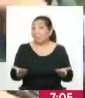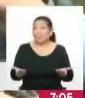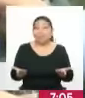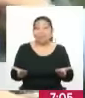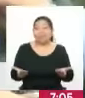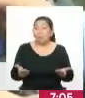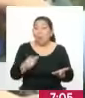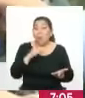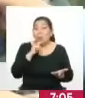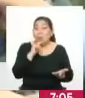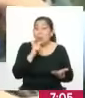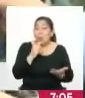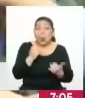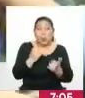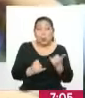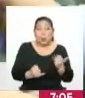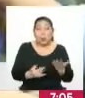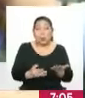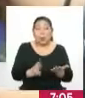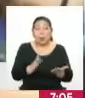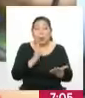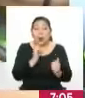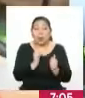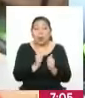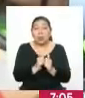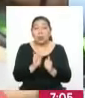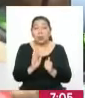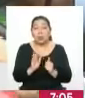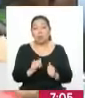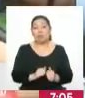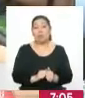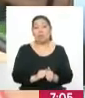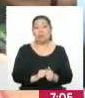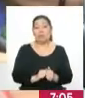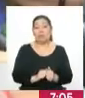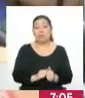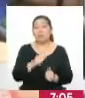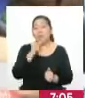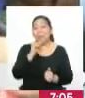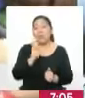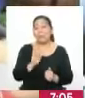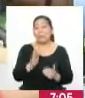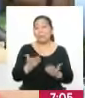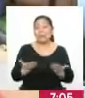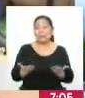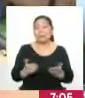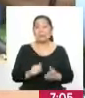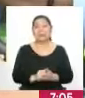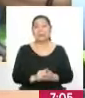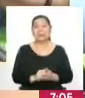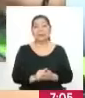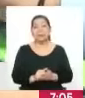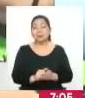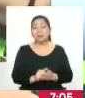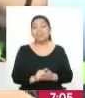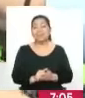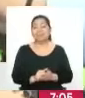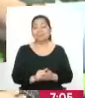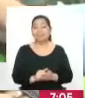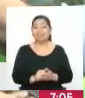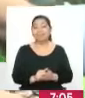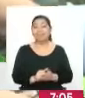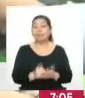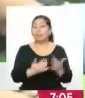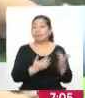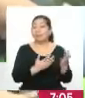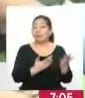fue la última vez que se comunicaron con ellos. Entonces, estamos a